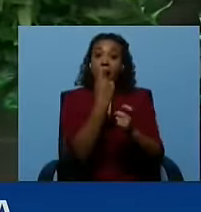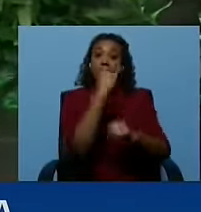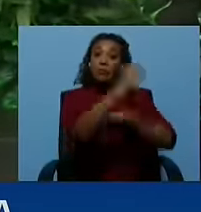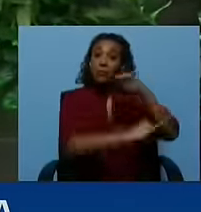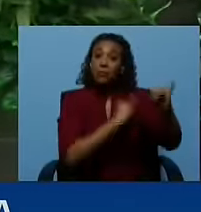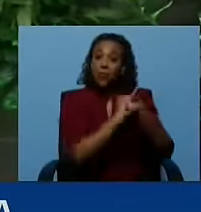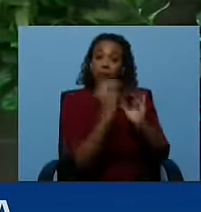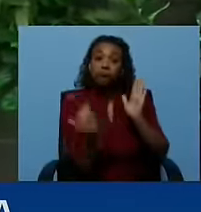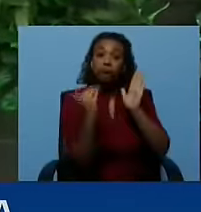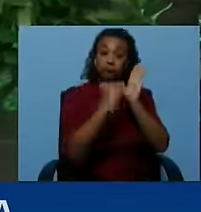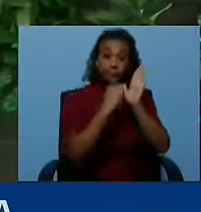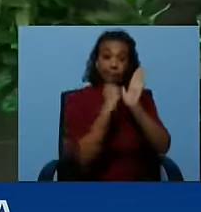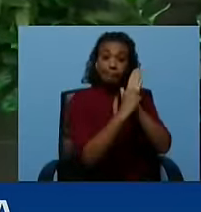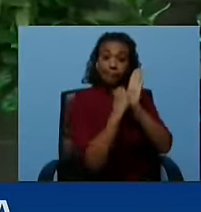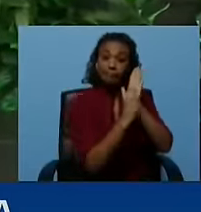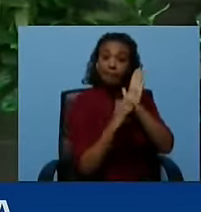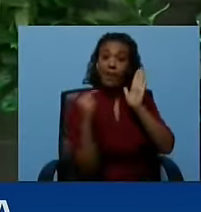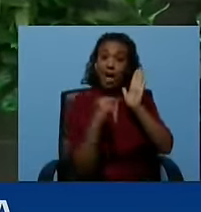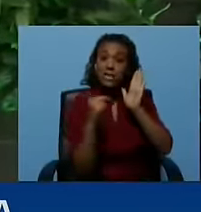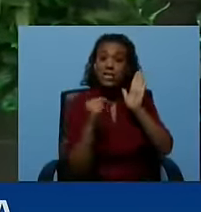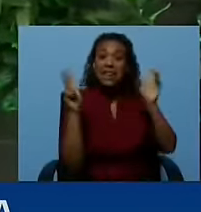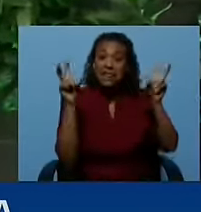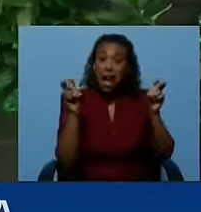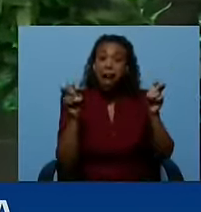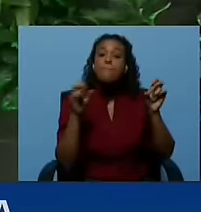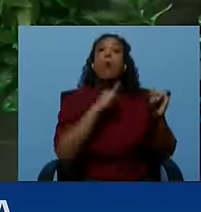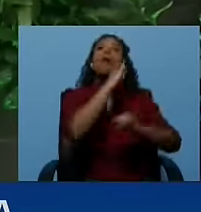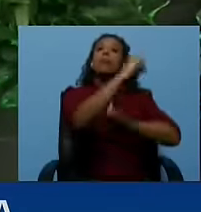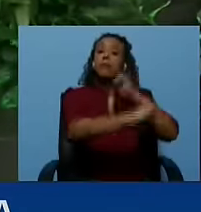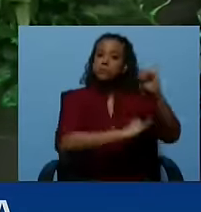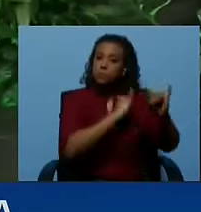Entonces vamos a trabajar por